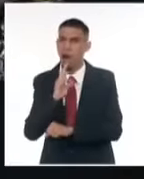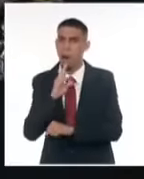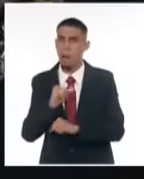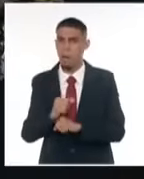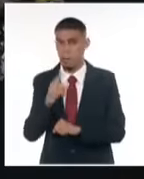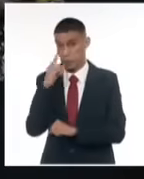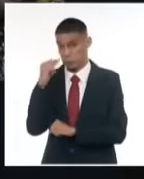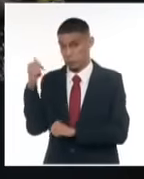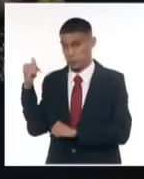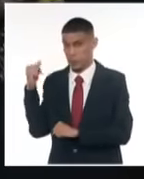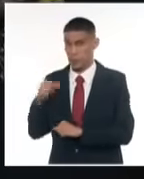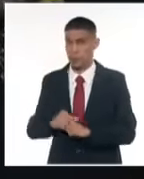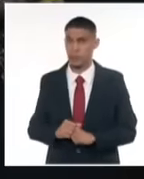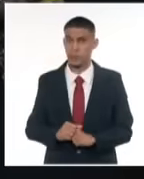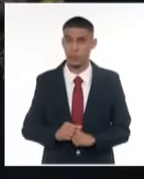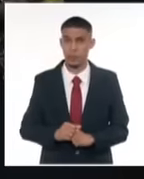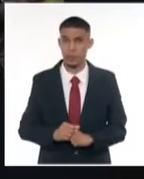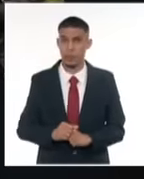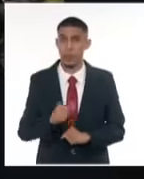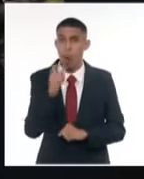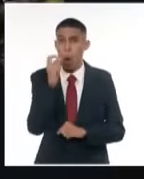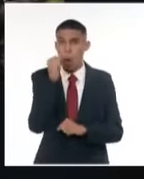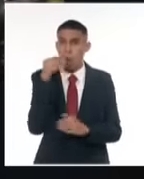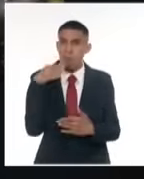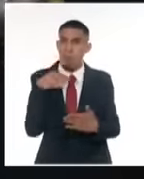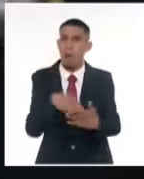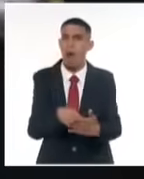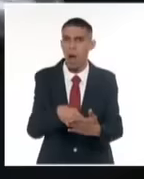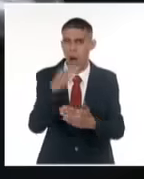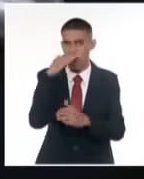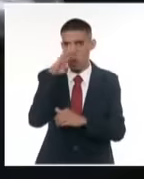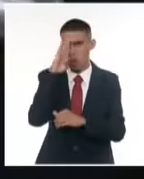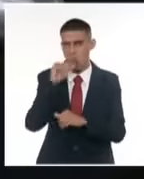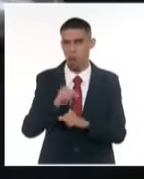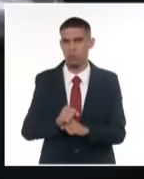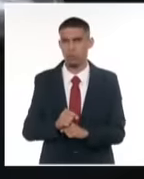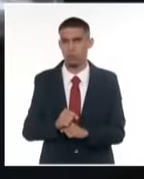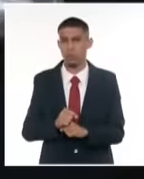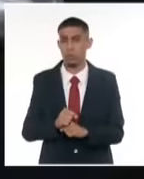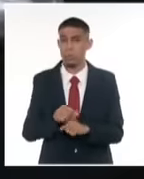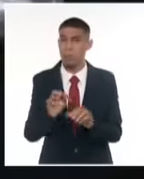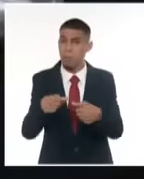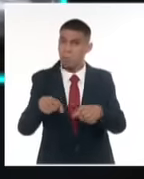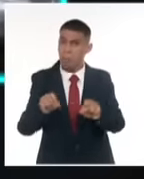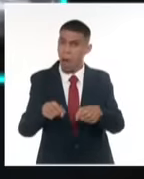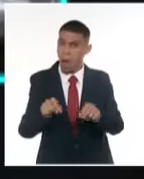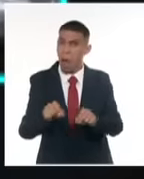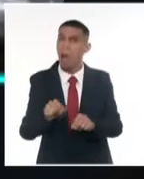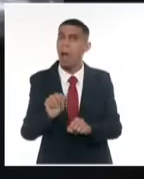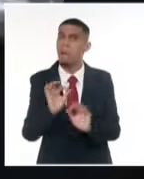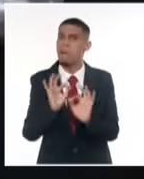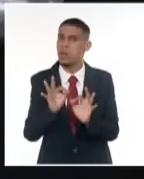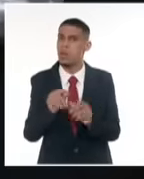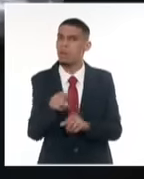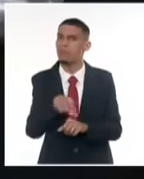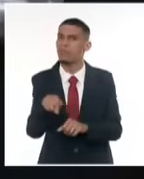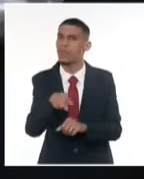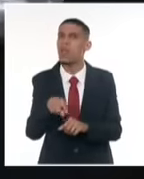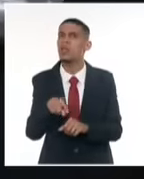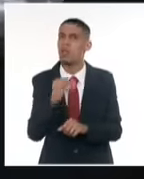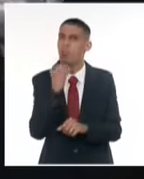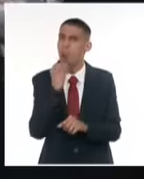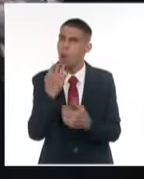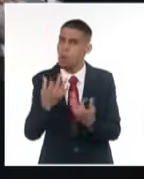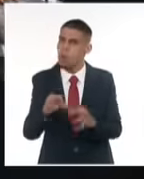lugar donde se produjo el arribo. Como ustedes pueden apreciar, es un medio que posee prestaciones que permiten su